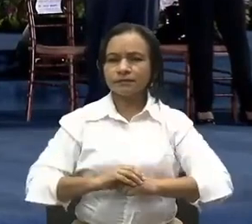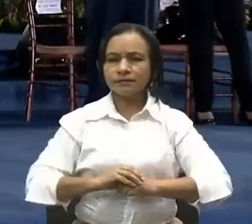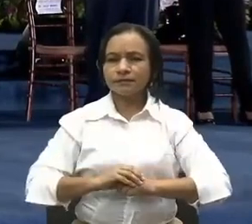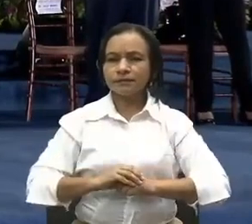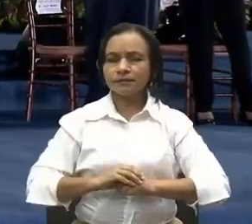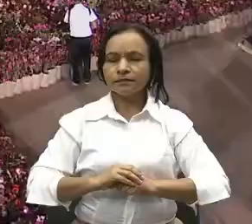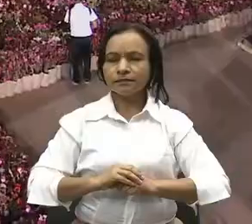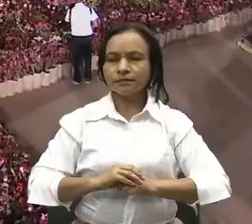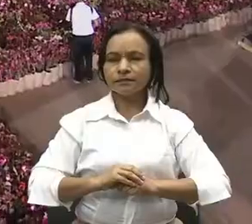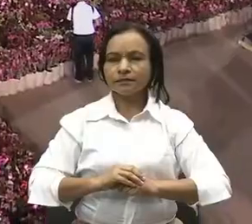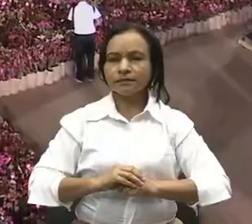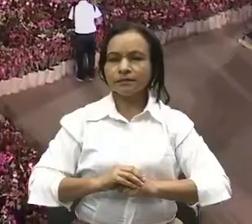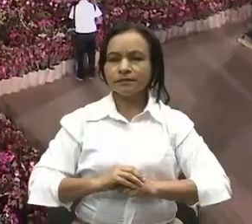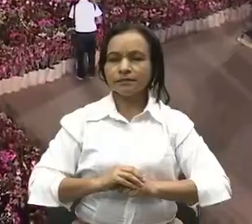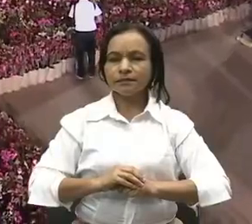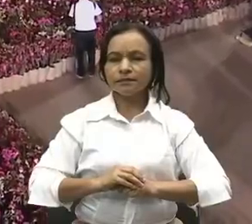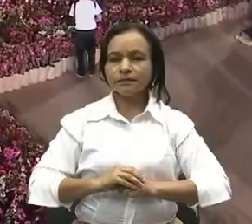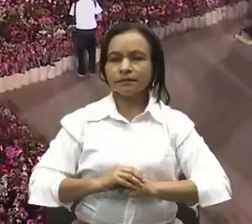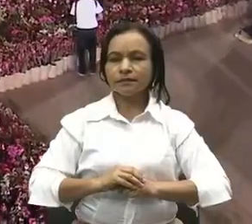porque